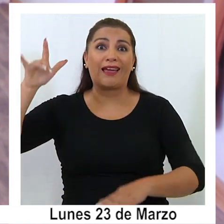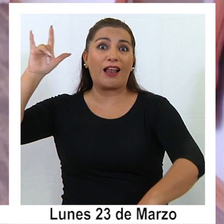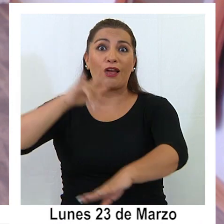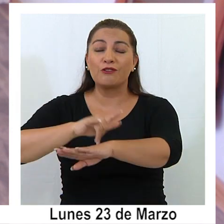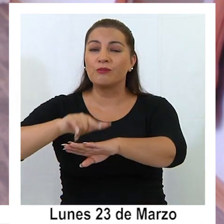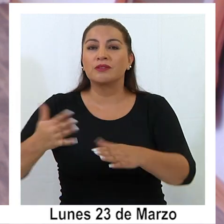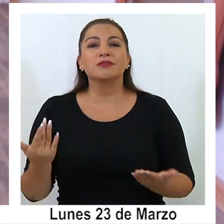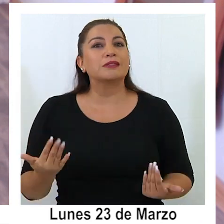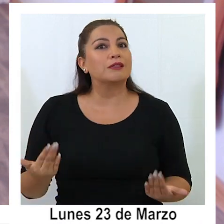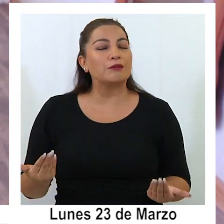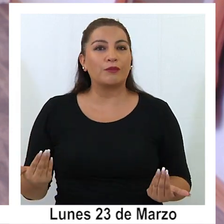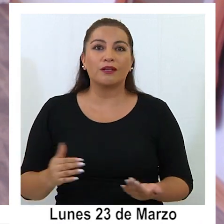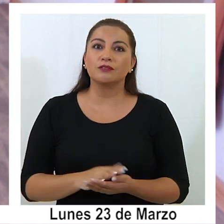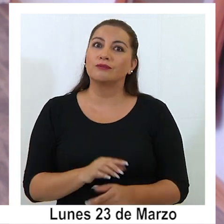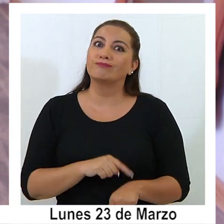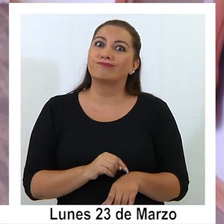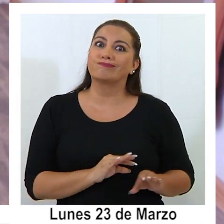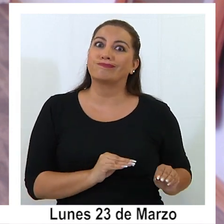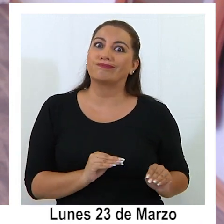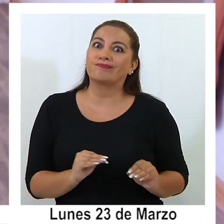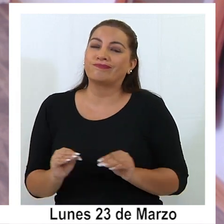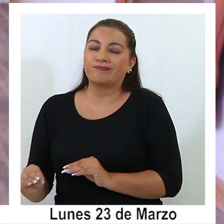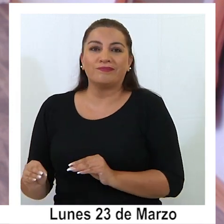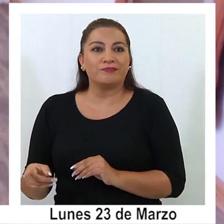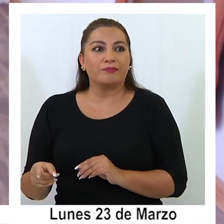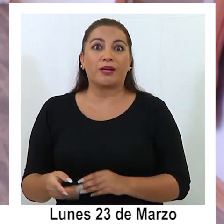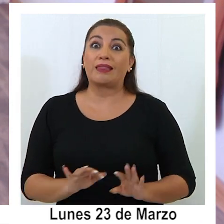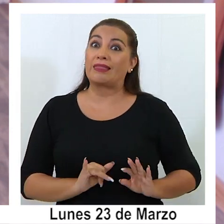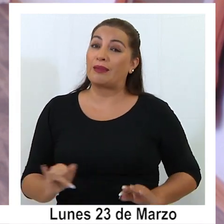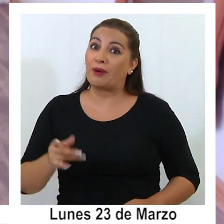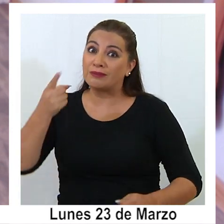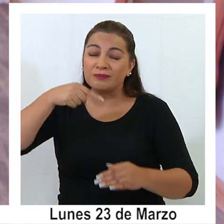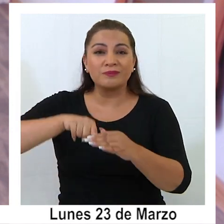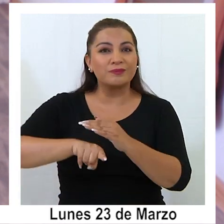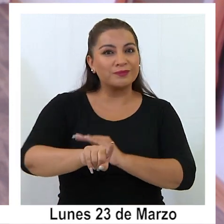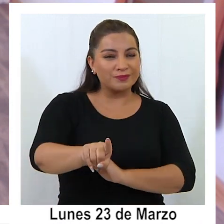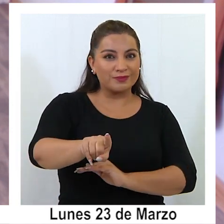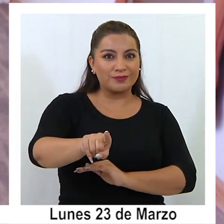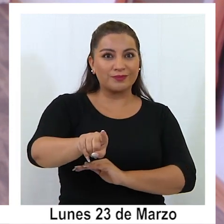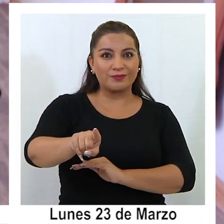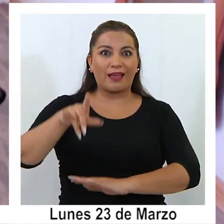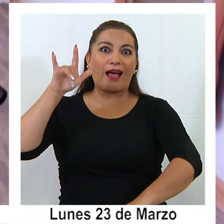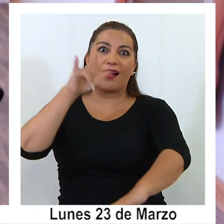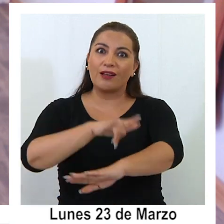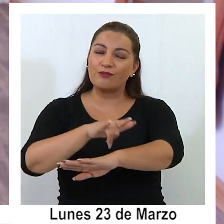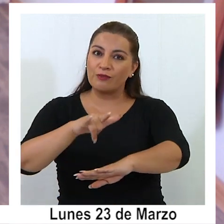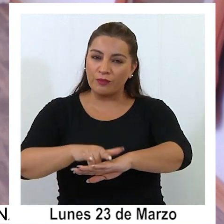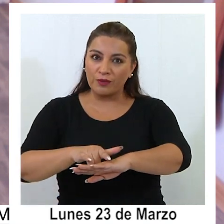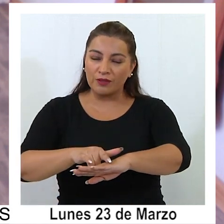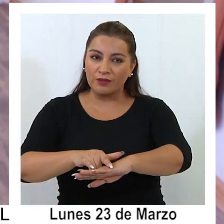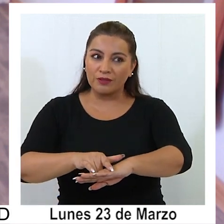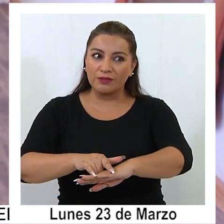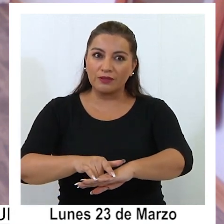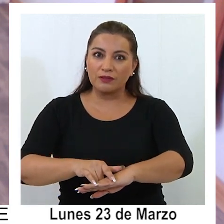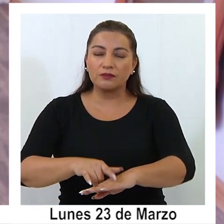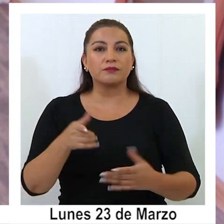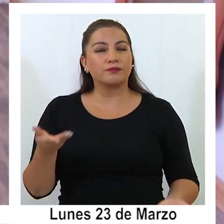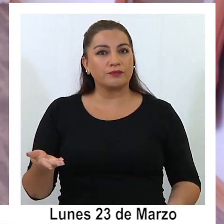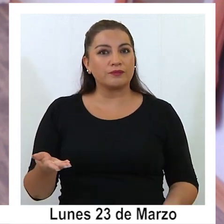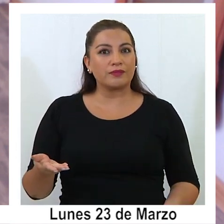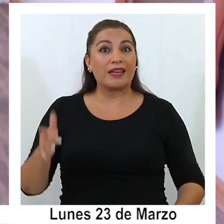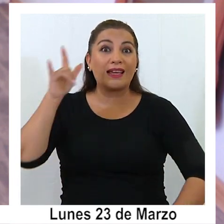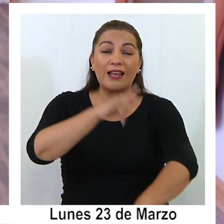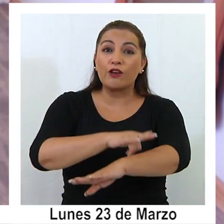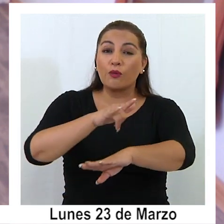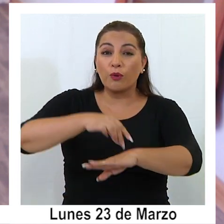aeropuerto esperando todo este tiempo para poder recién ingresar al aeropuerto en Madrid. Y en la imagen también, el